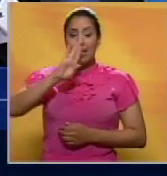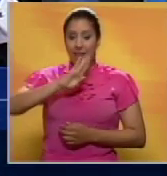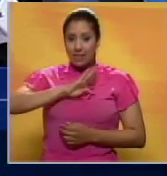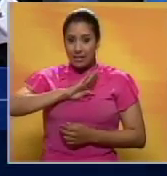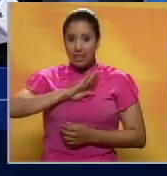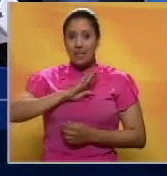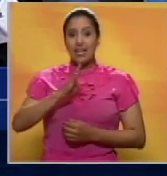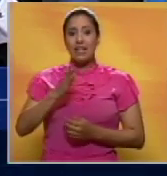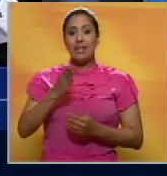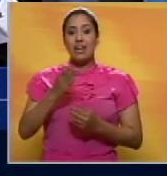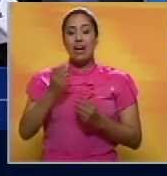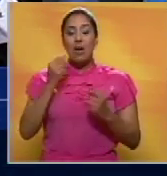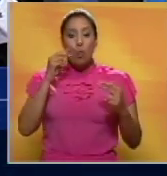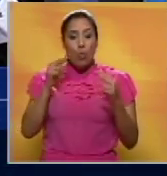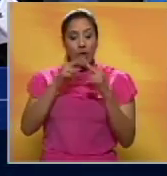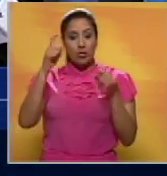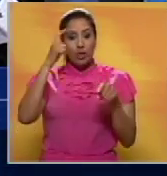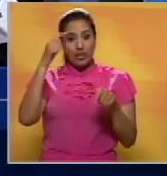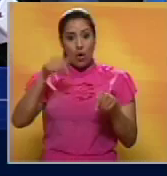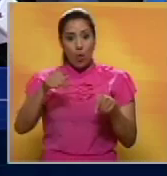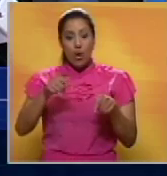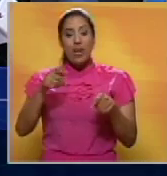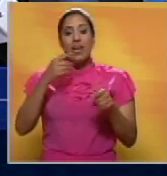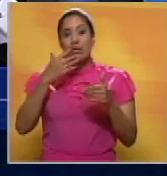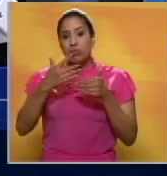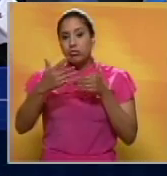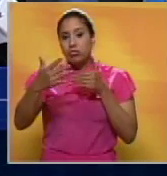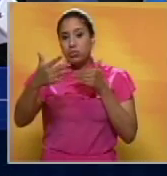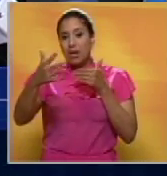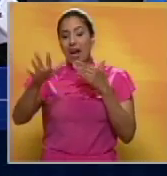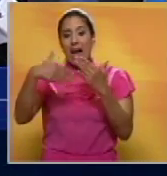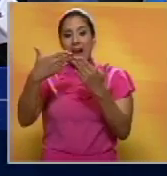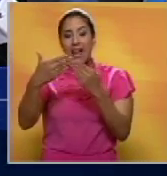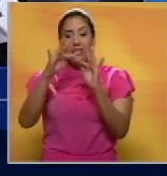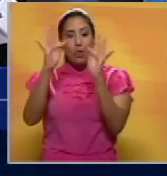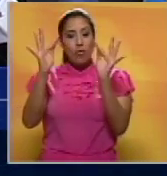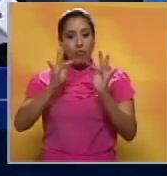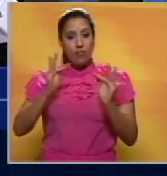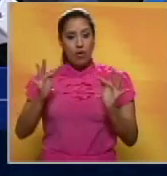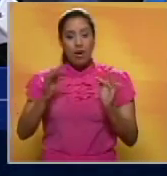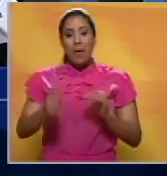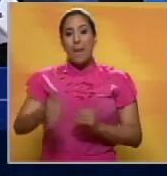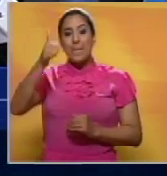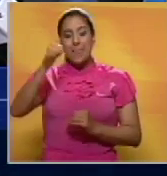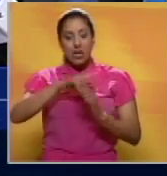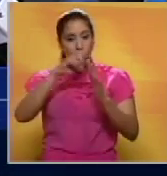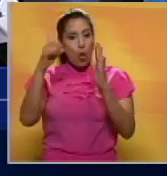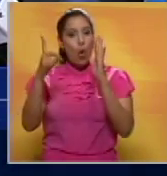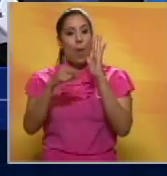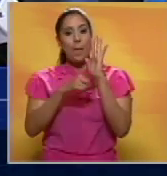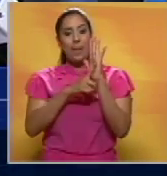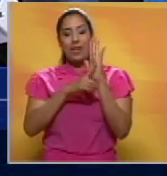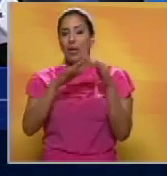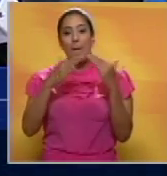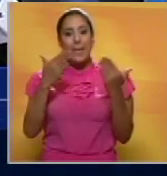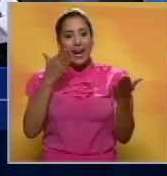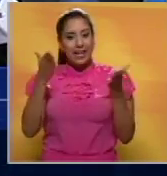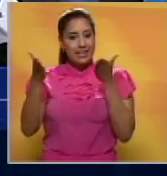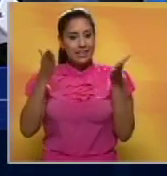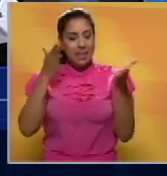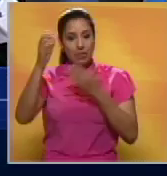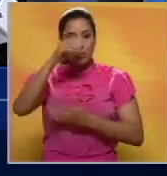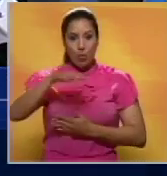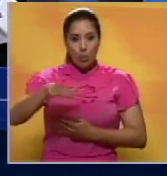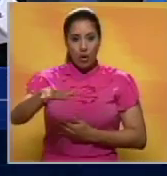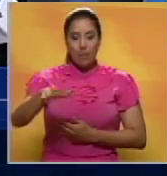este encuentro de hoy se prolongue en una forma mucho más concretas para servicio